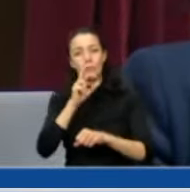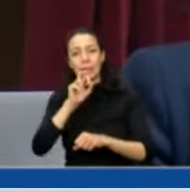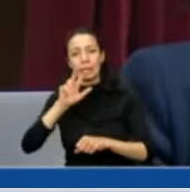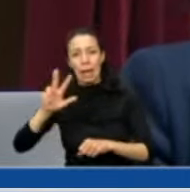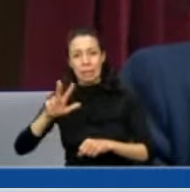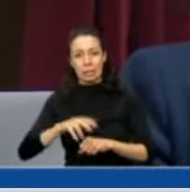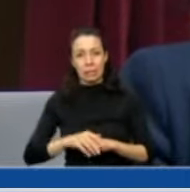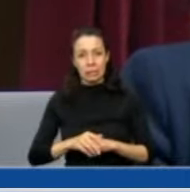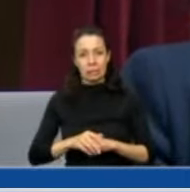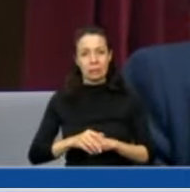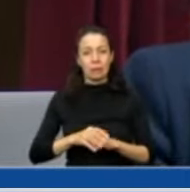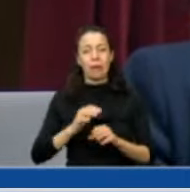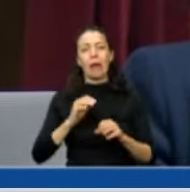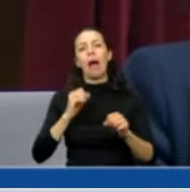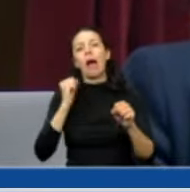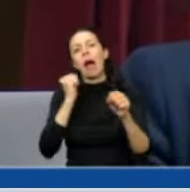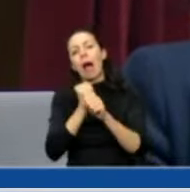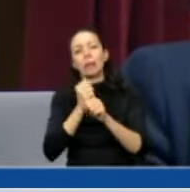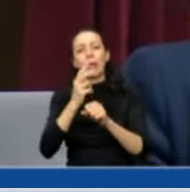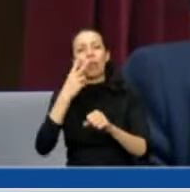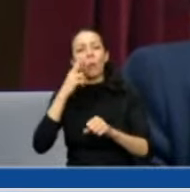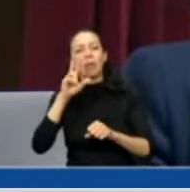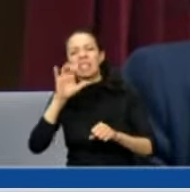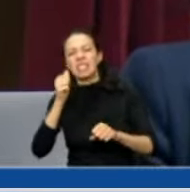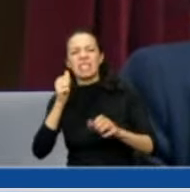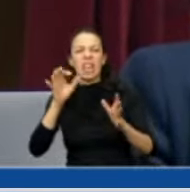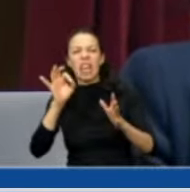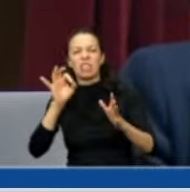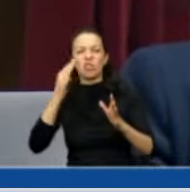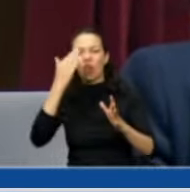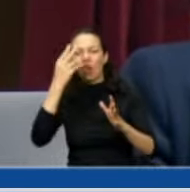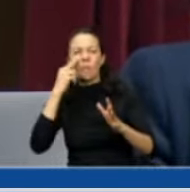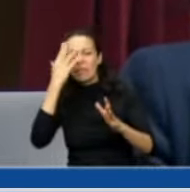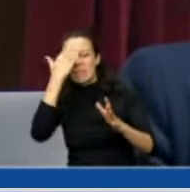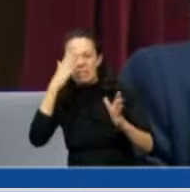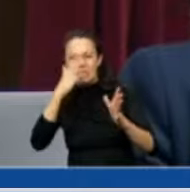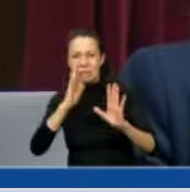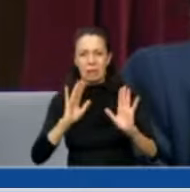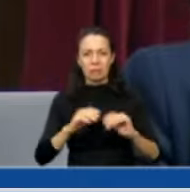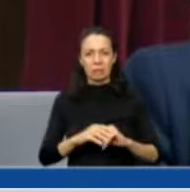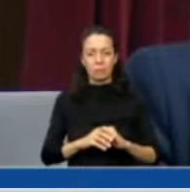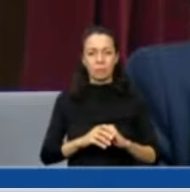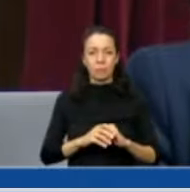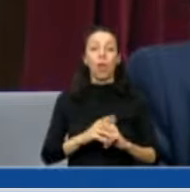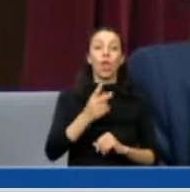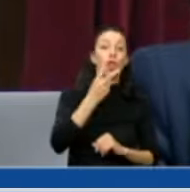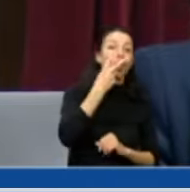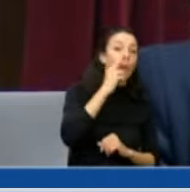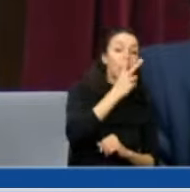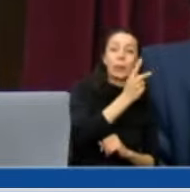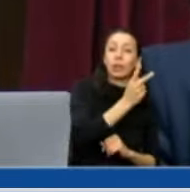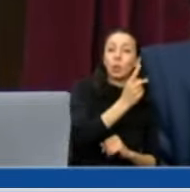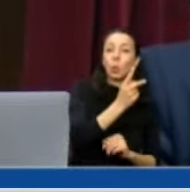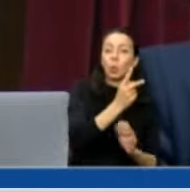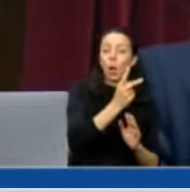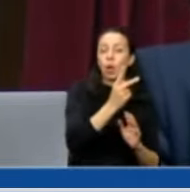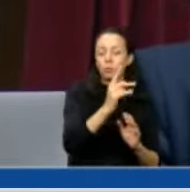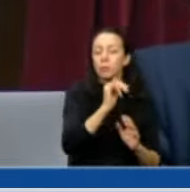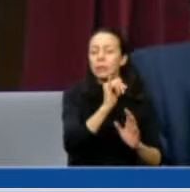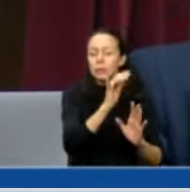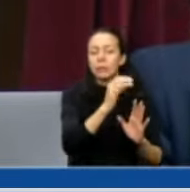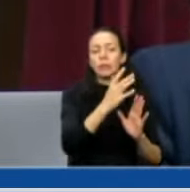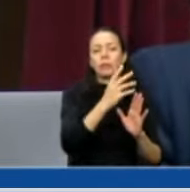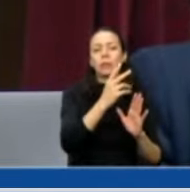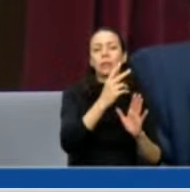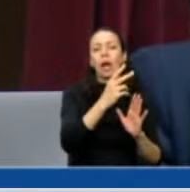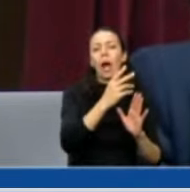pensamiento, con un criterio donde el Estado debe existir, pero no apoderarse de las cosas, como pensamos nosotros, el Estado